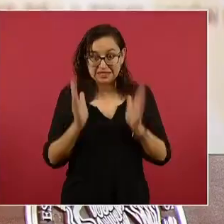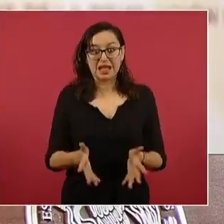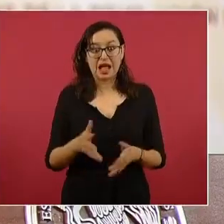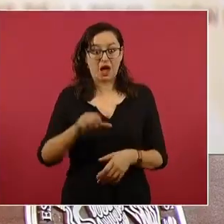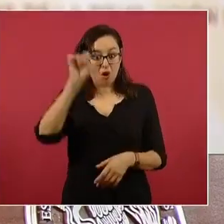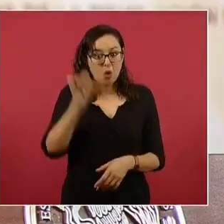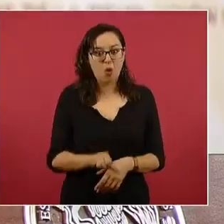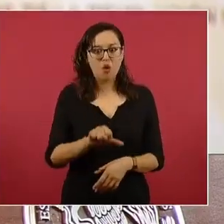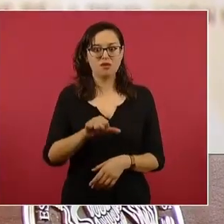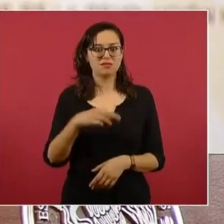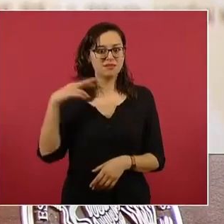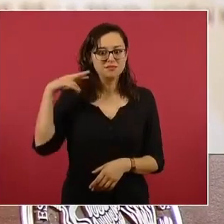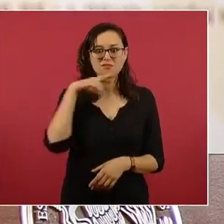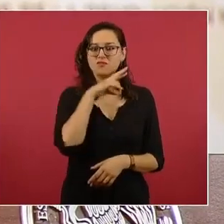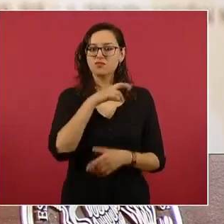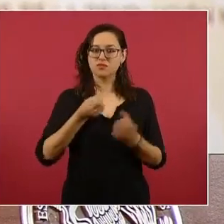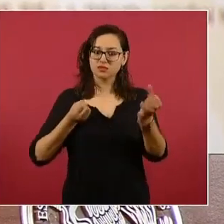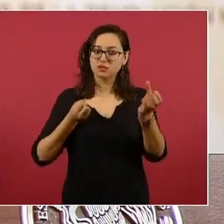hoy,